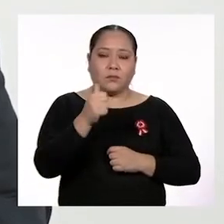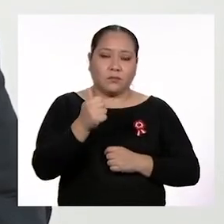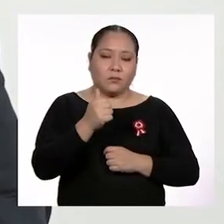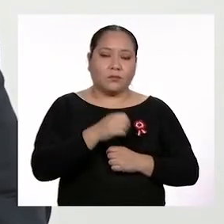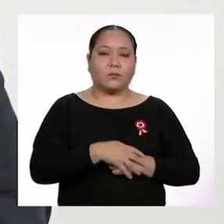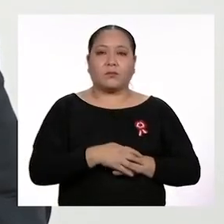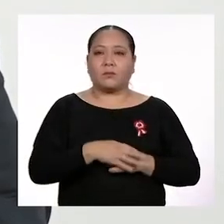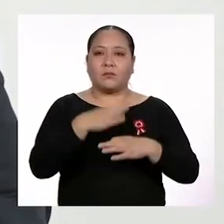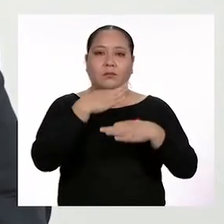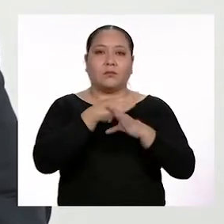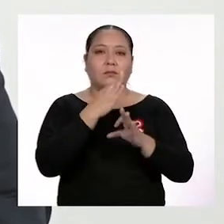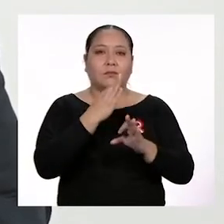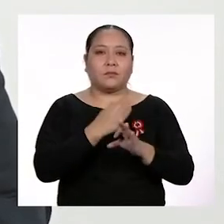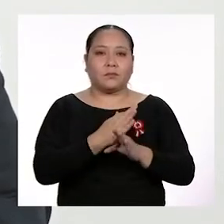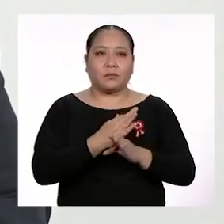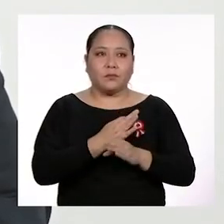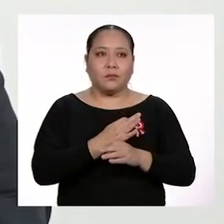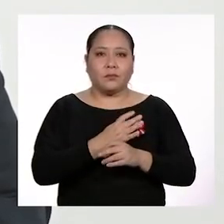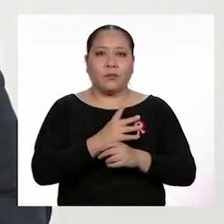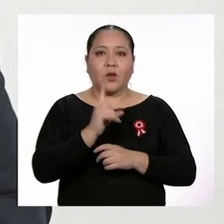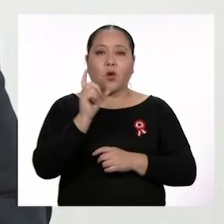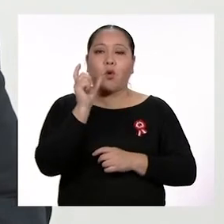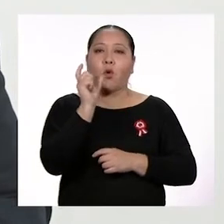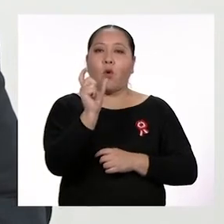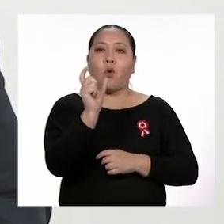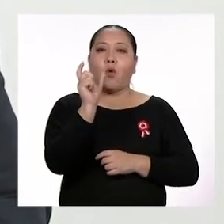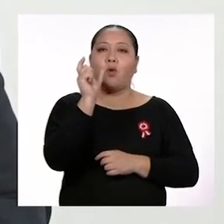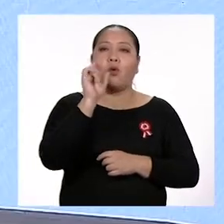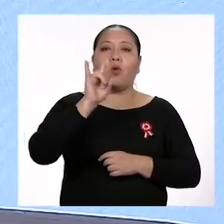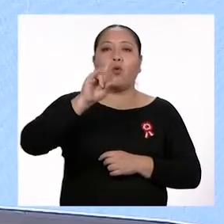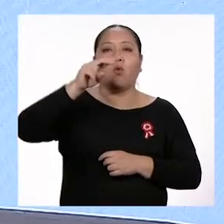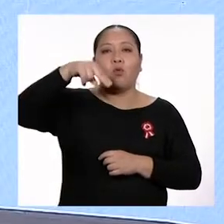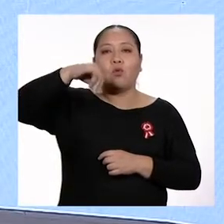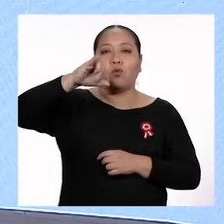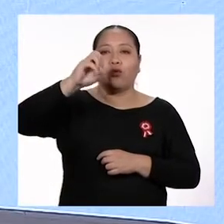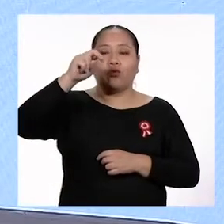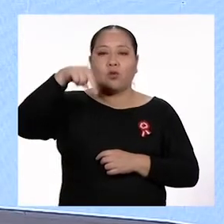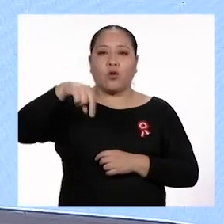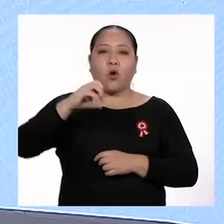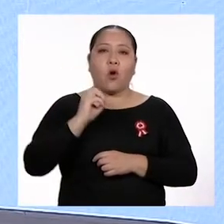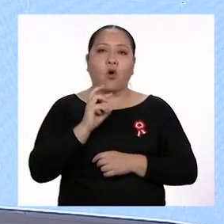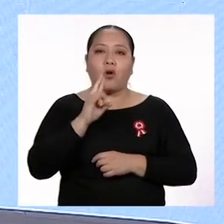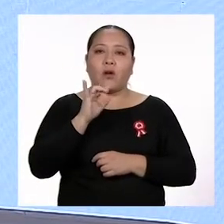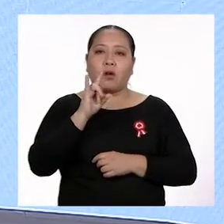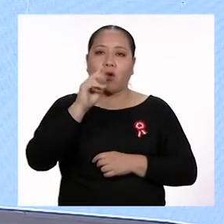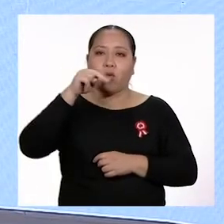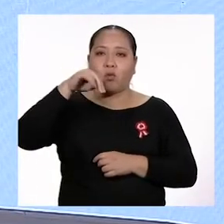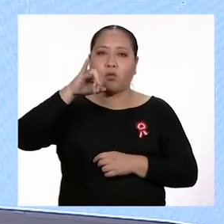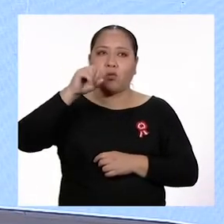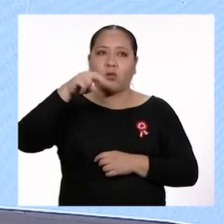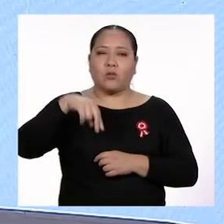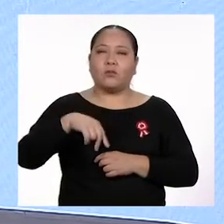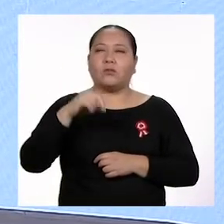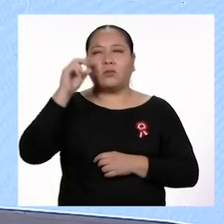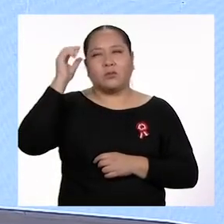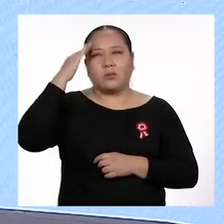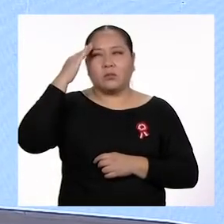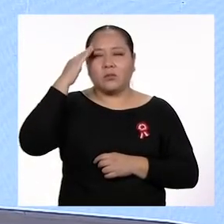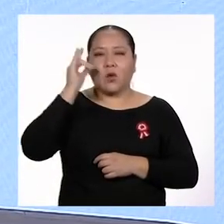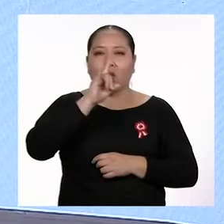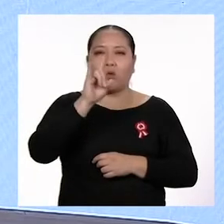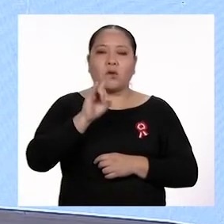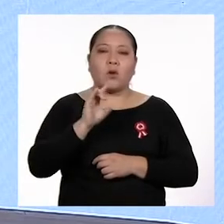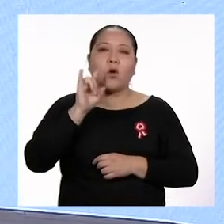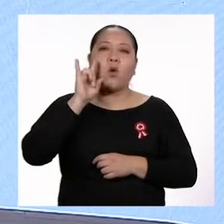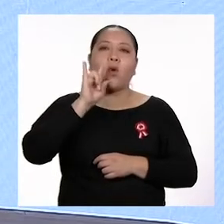de operación llamada unión o reunión. Usemos unión mejor, que es lo que necesitamos